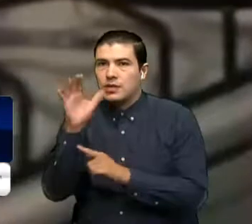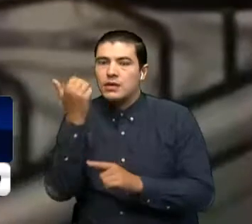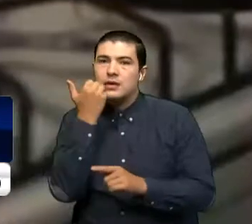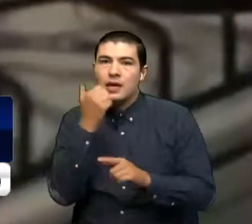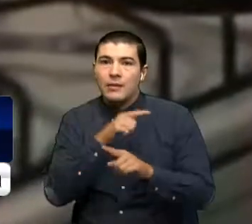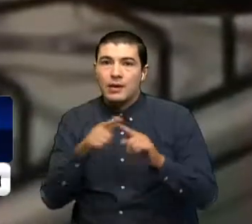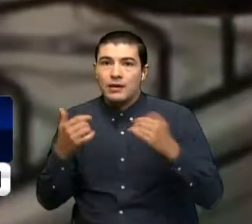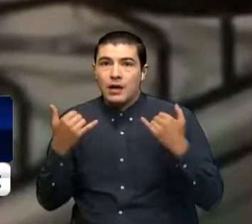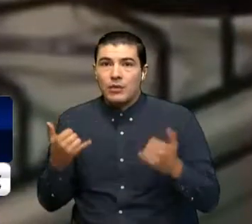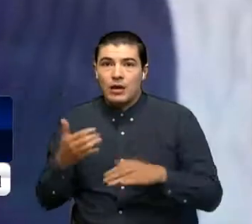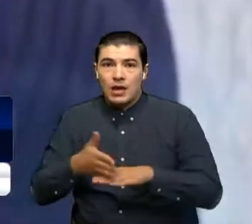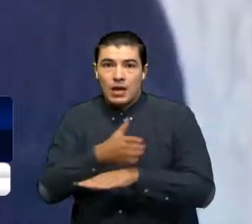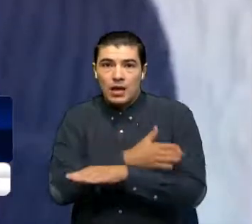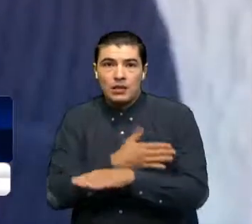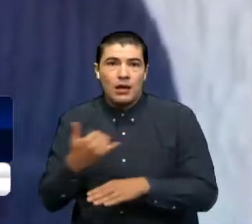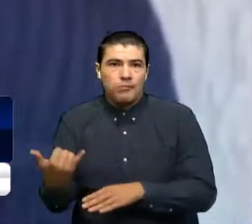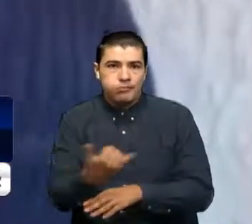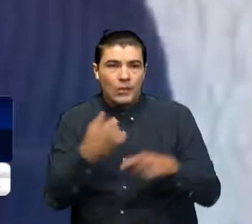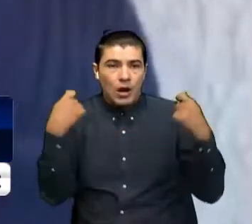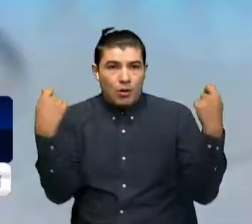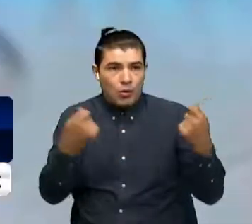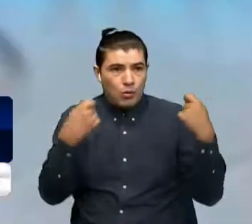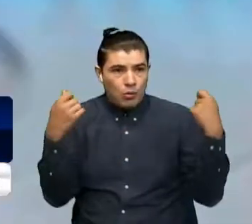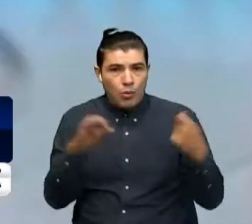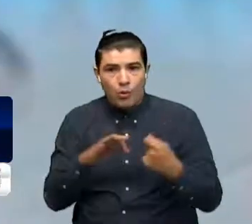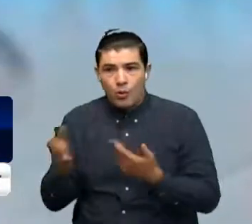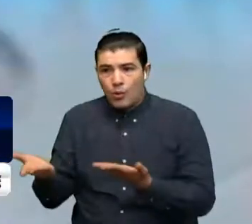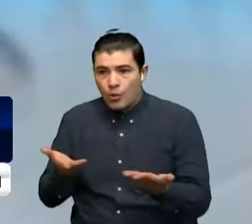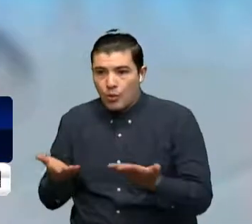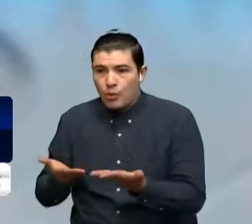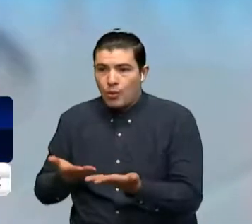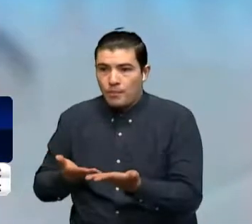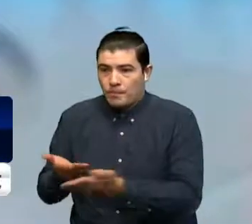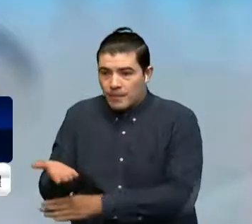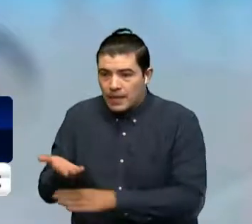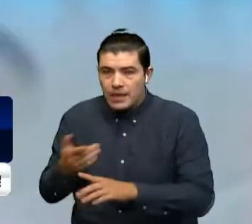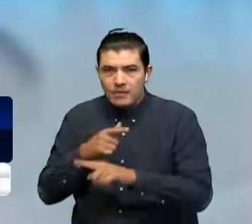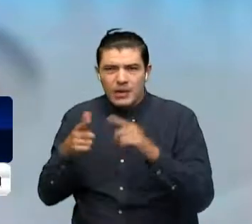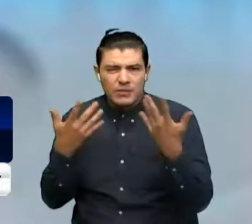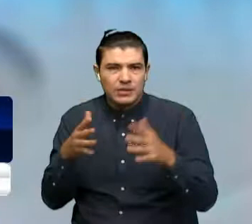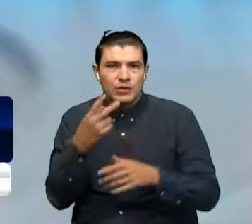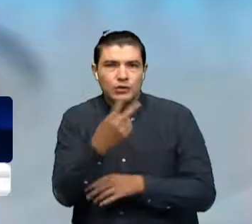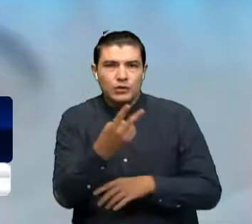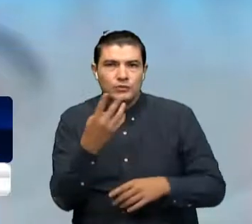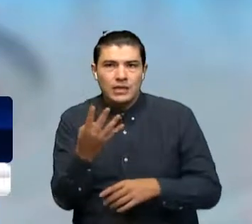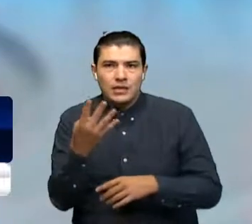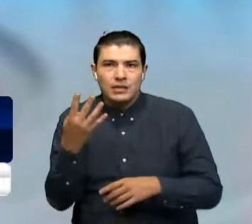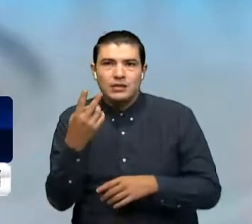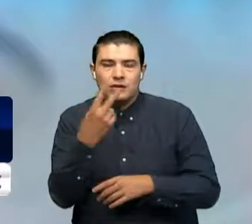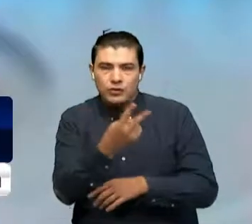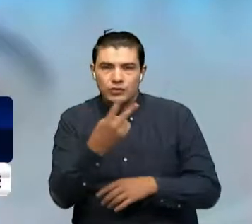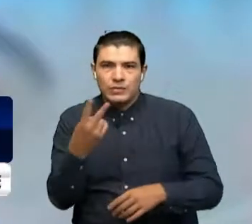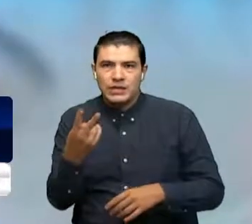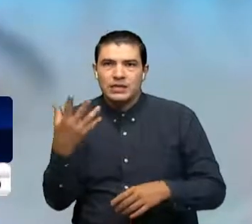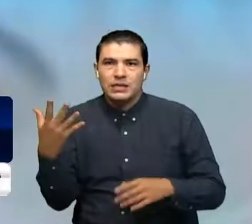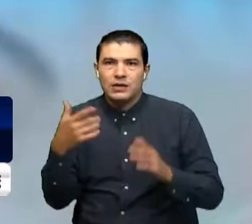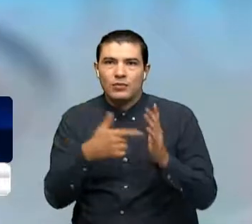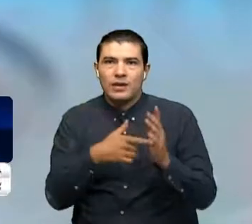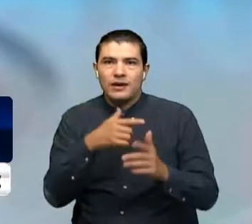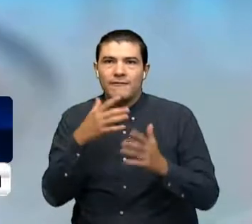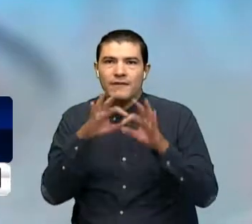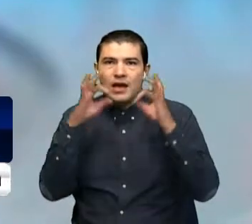a pesar de existir oferta y demanda. Para un consumo potencial de 225 mil familias solo en la capital